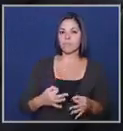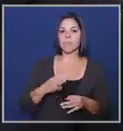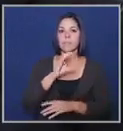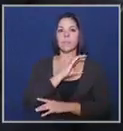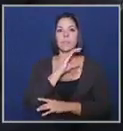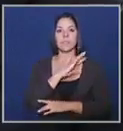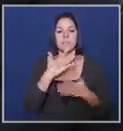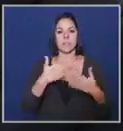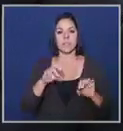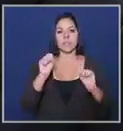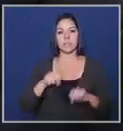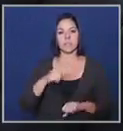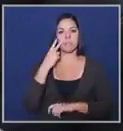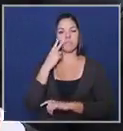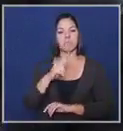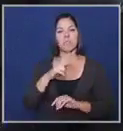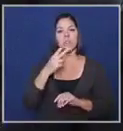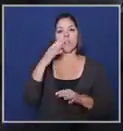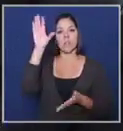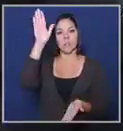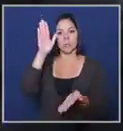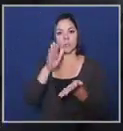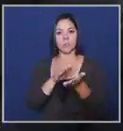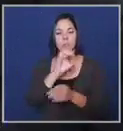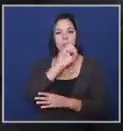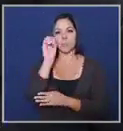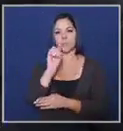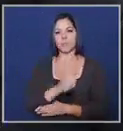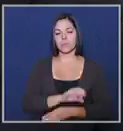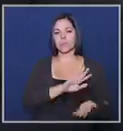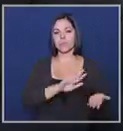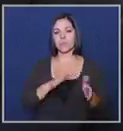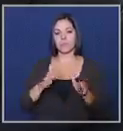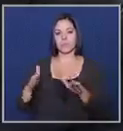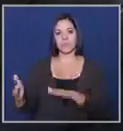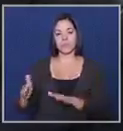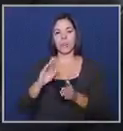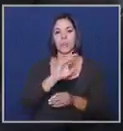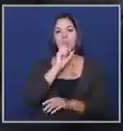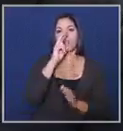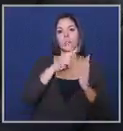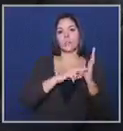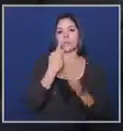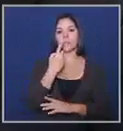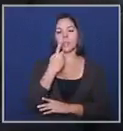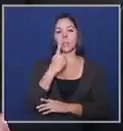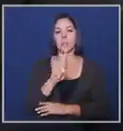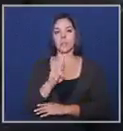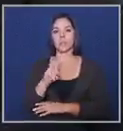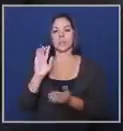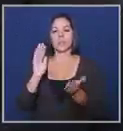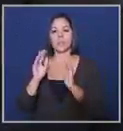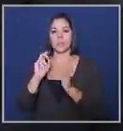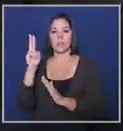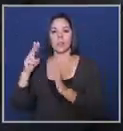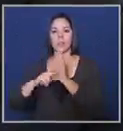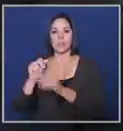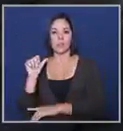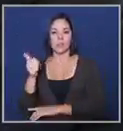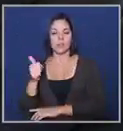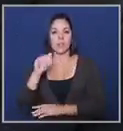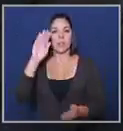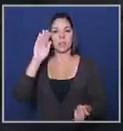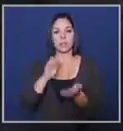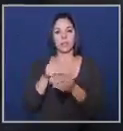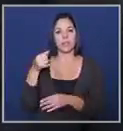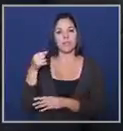ya es notorio en la reducción de la tasa de homicidios del 2011 en comparación al 2010, de la tasa de violaciones, de